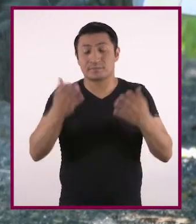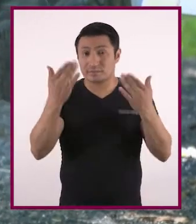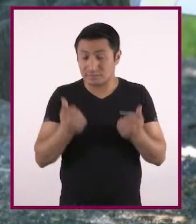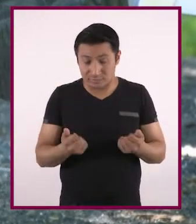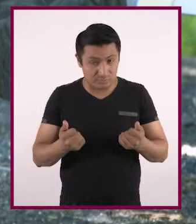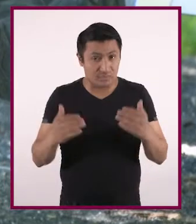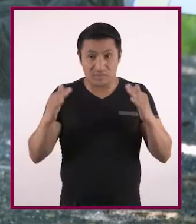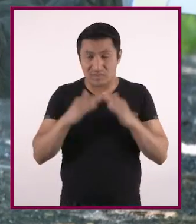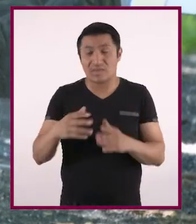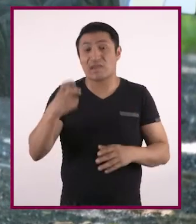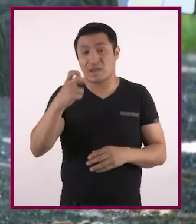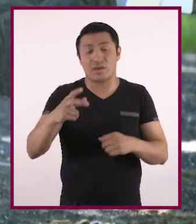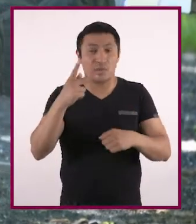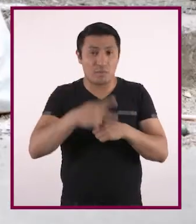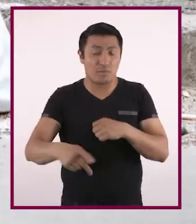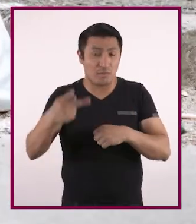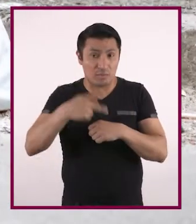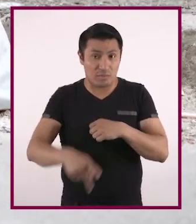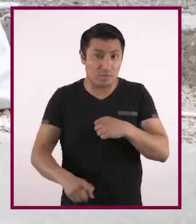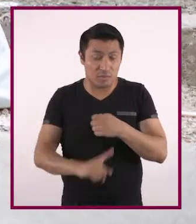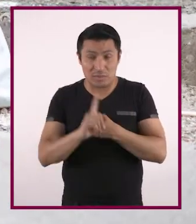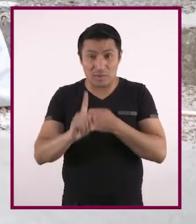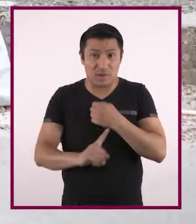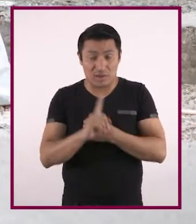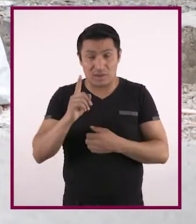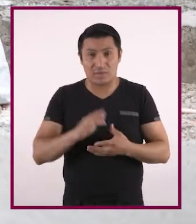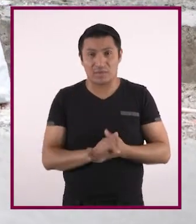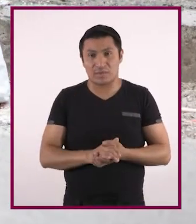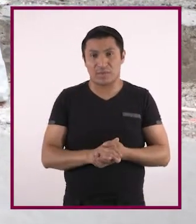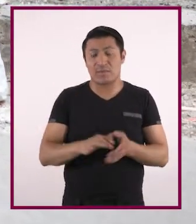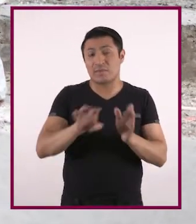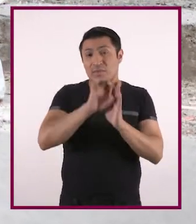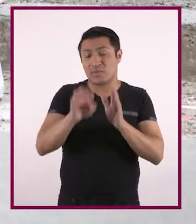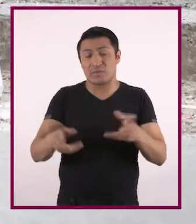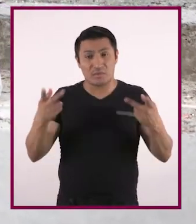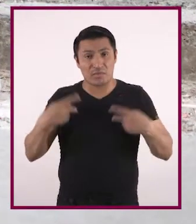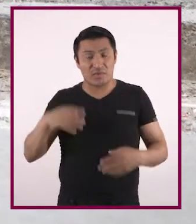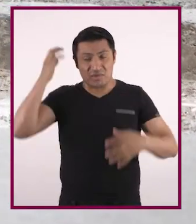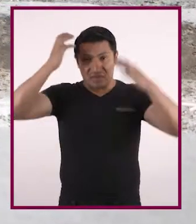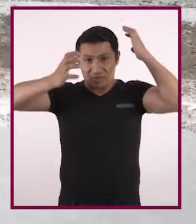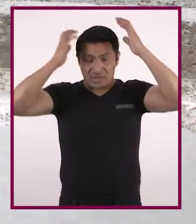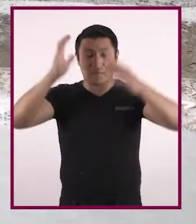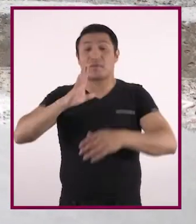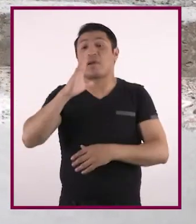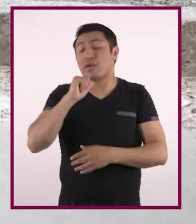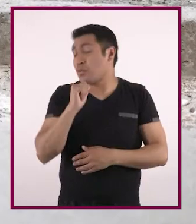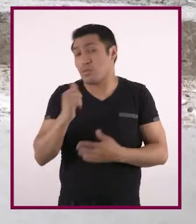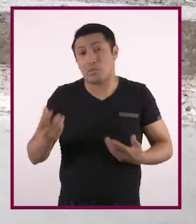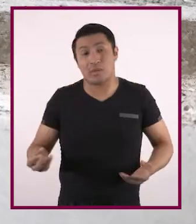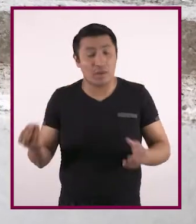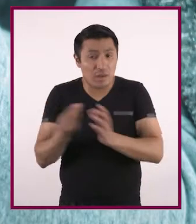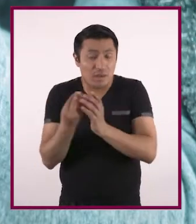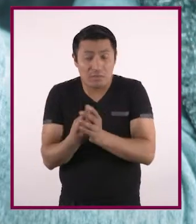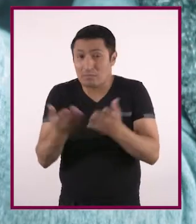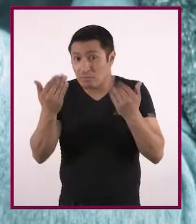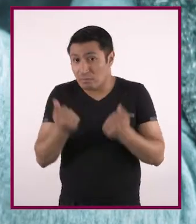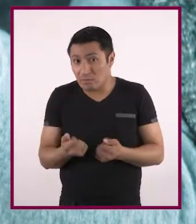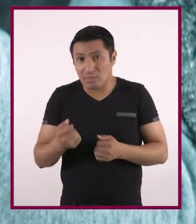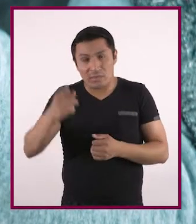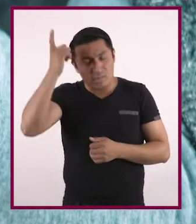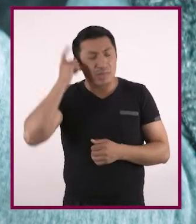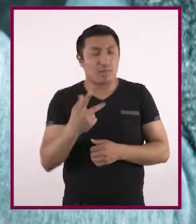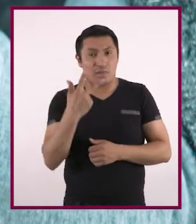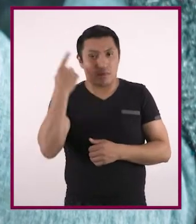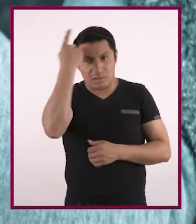psicológicos y sociales adversos. Por ejemplo, las personas no pueden bañarse, tener momentos de privacidad. No pueden dormir 8